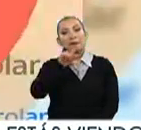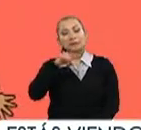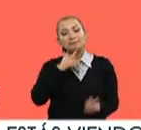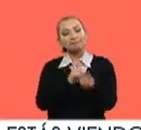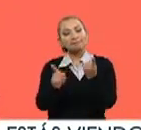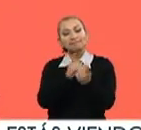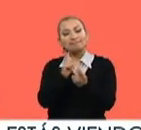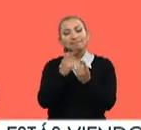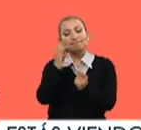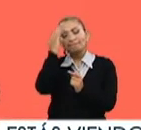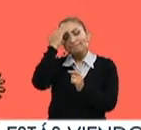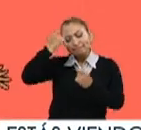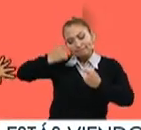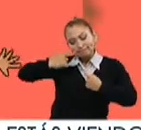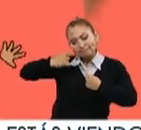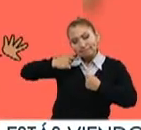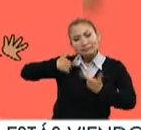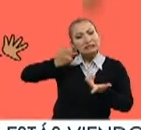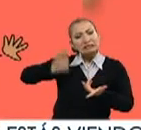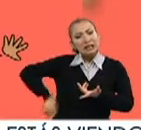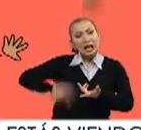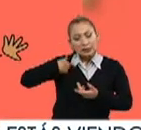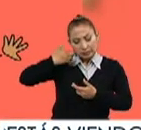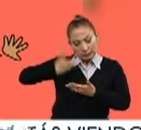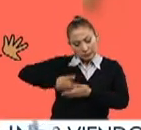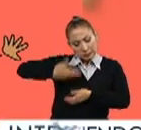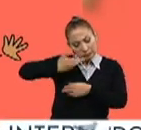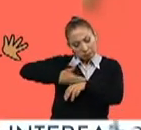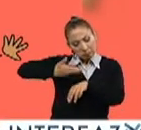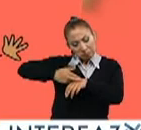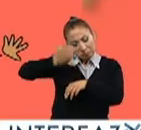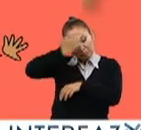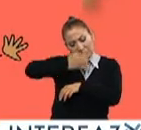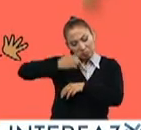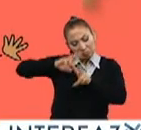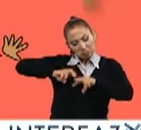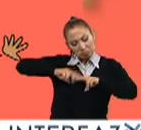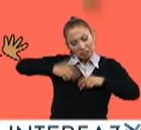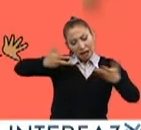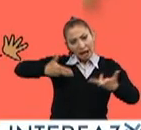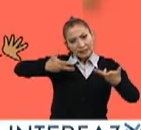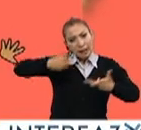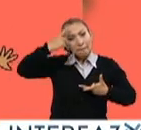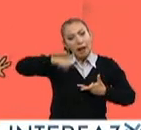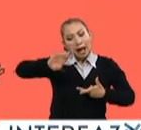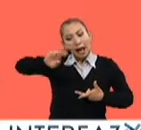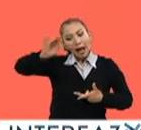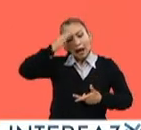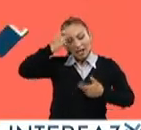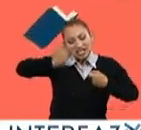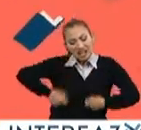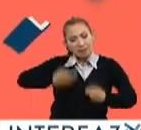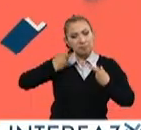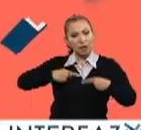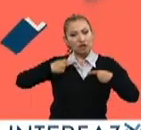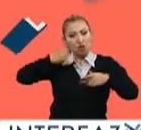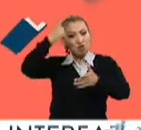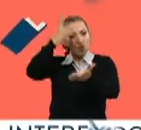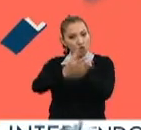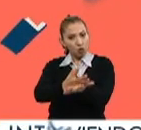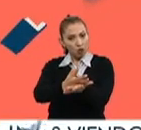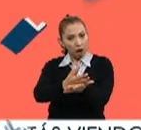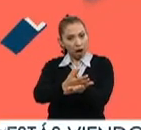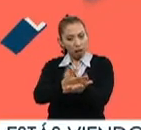escolar, autoconocimiento. Se trata del proceso de reflexión que todos podemos realizar para reconocernos como individuos